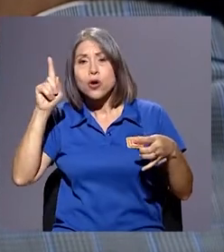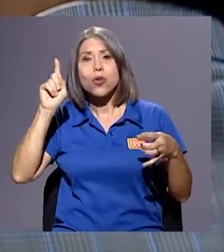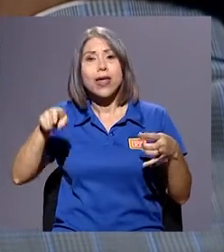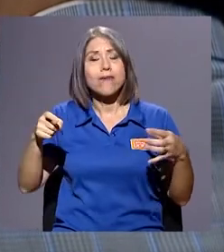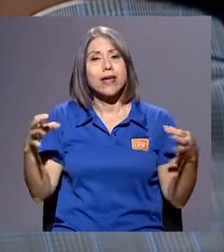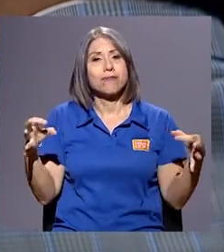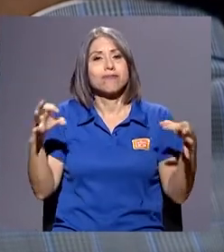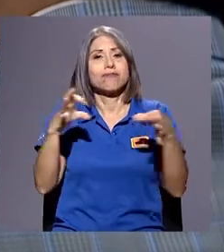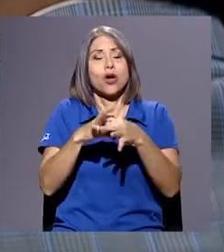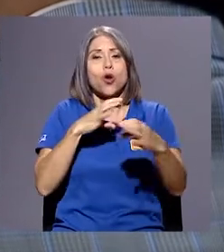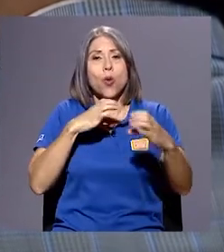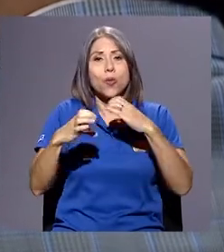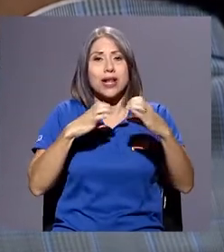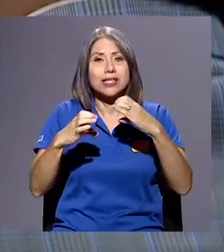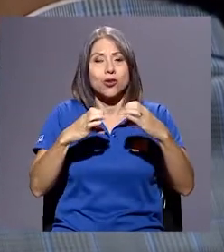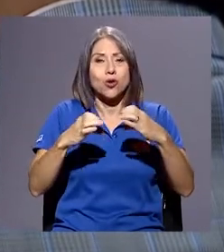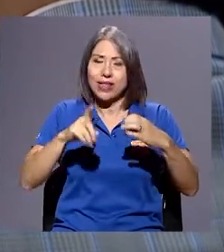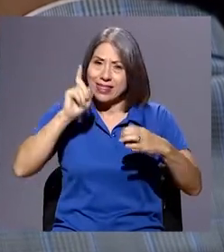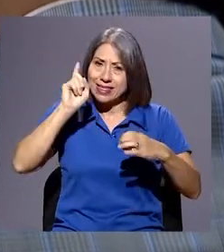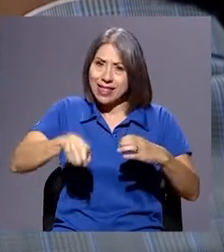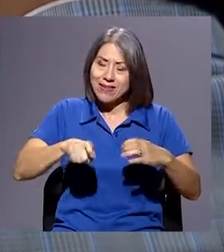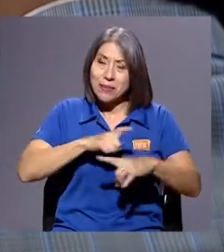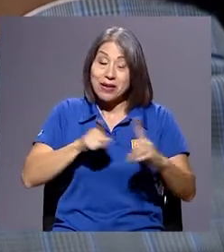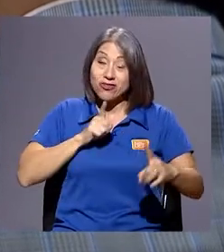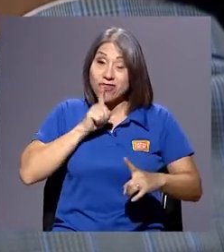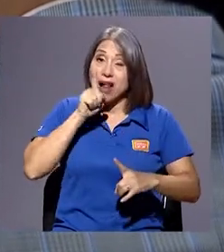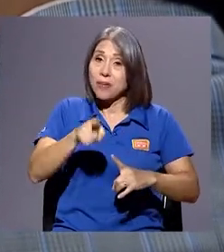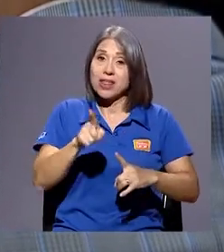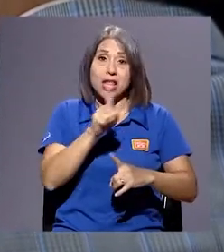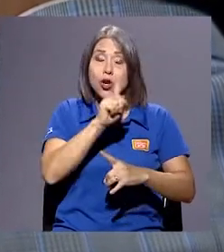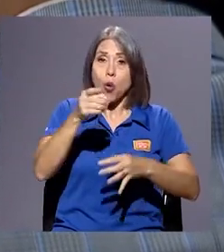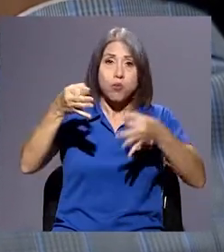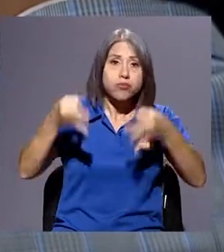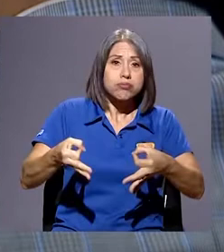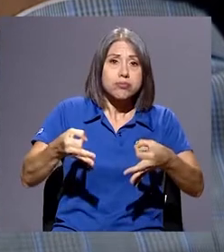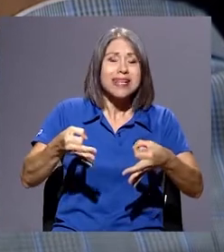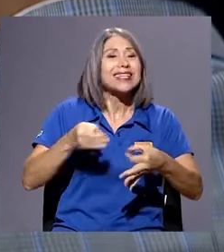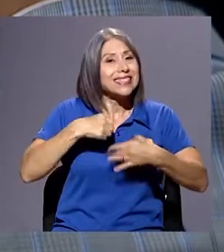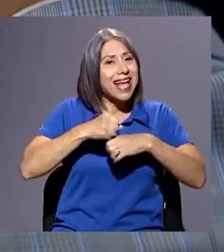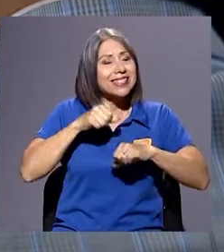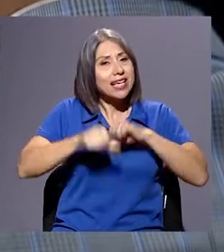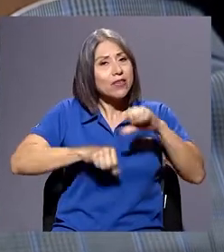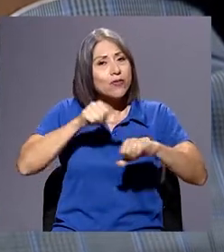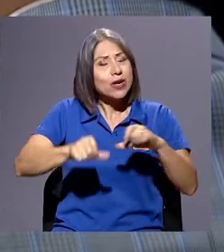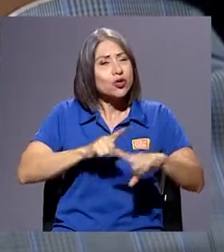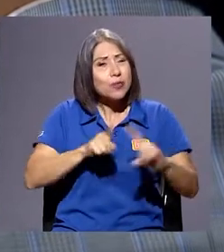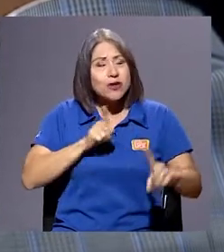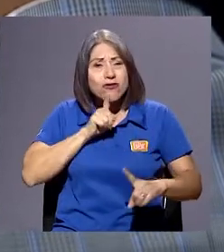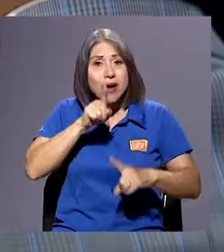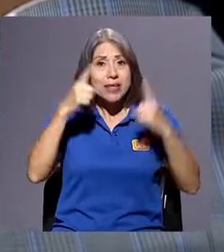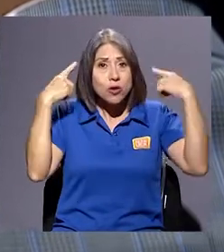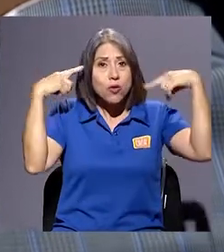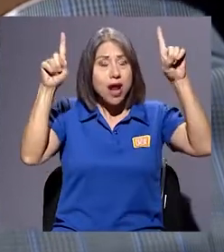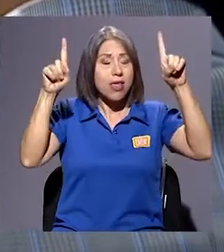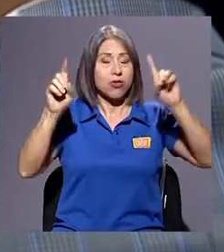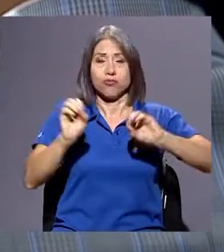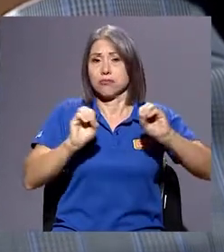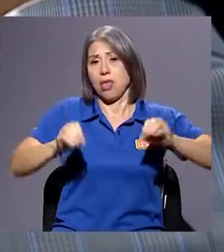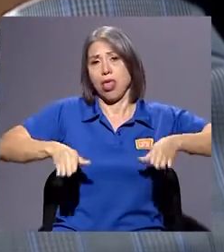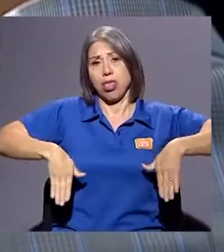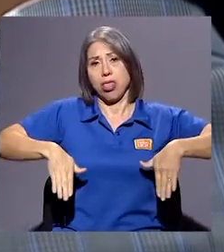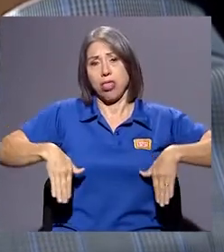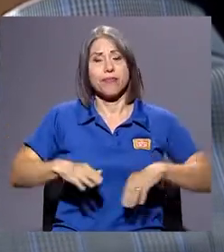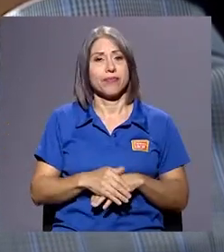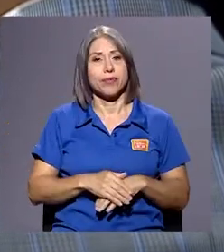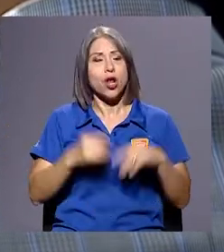ha venido a culminar verdaderamente en buen puerto. Hay esfuerzos que se hacen, pero no se está logrando aún.